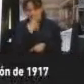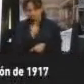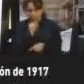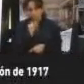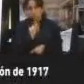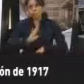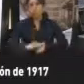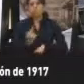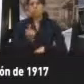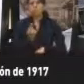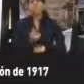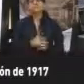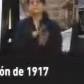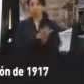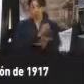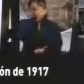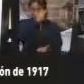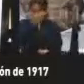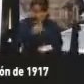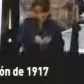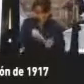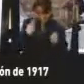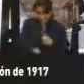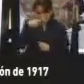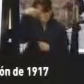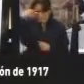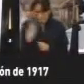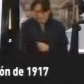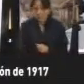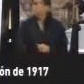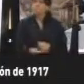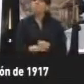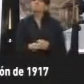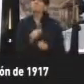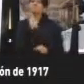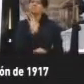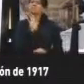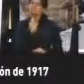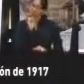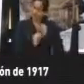se han ido de alguna manera diluyendo.